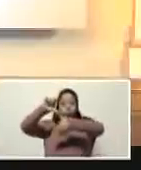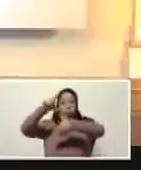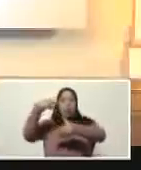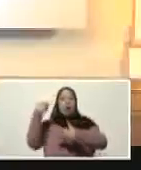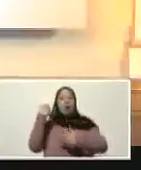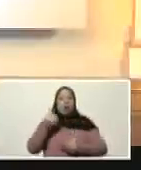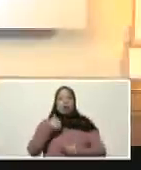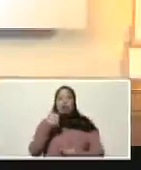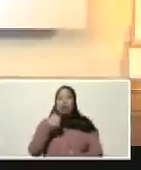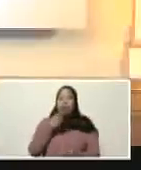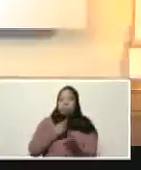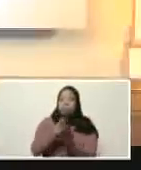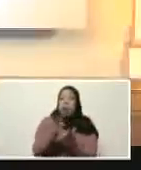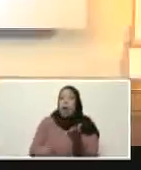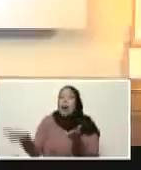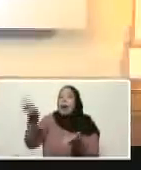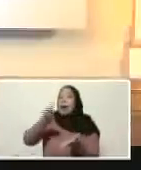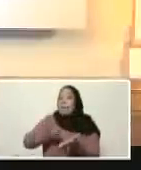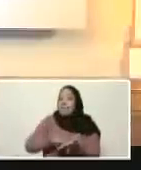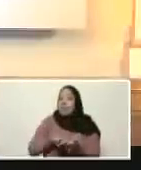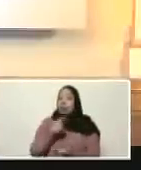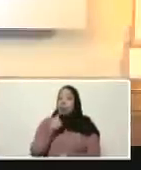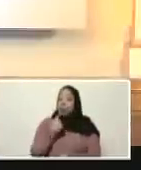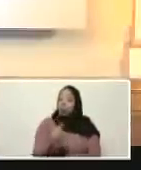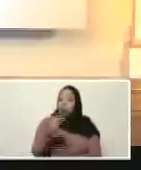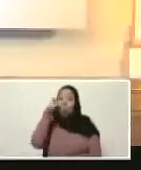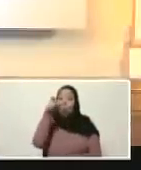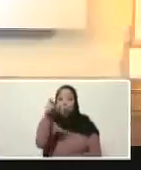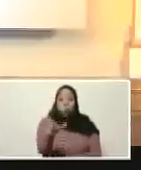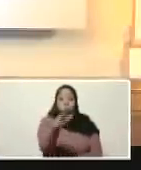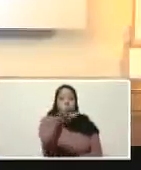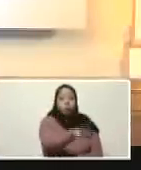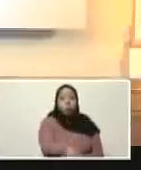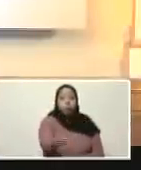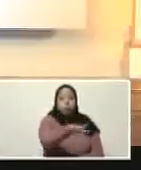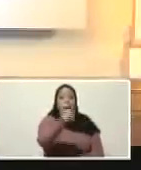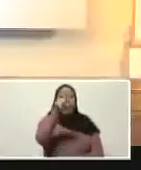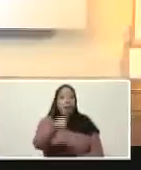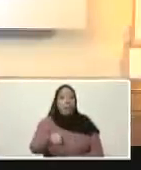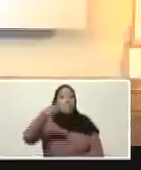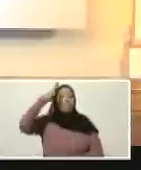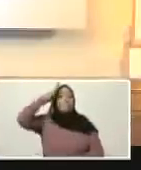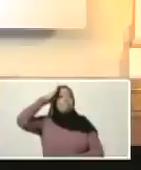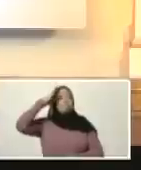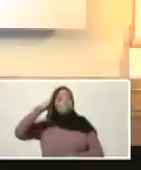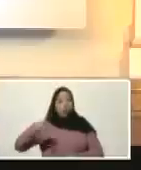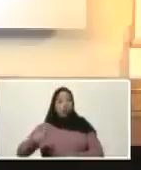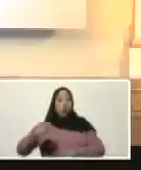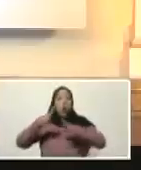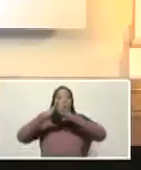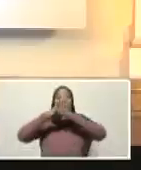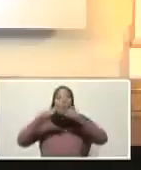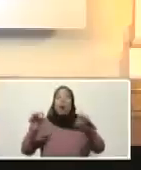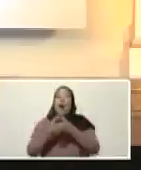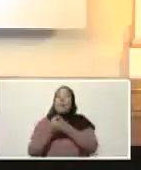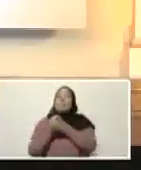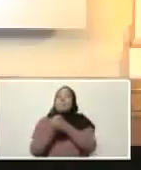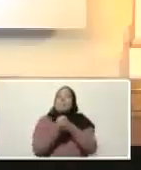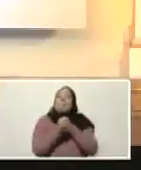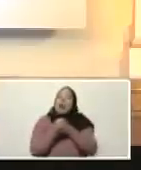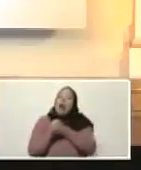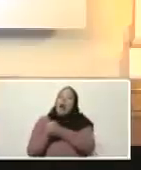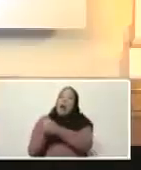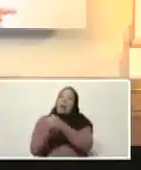siempre digo a nuestro pueblo, a nuestra Fuerza Armada Nacional Bolivariana, a todos los que amamos esta